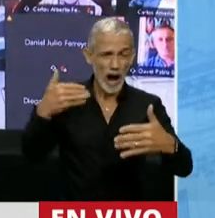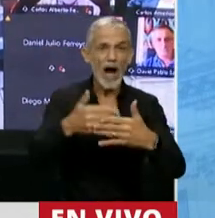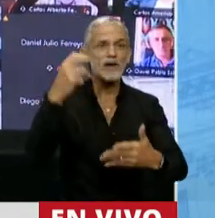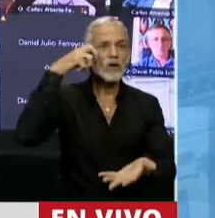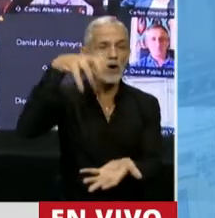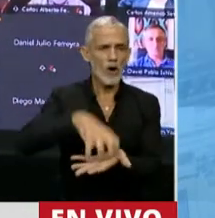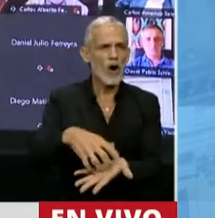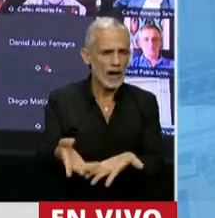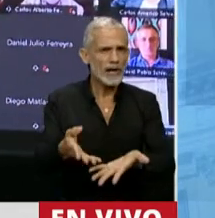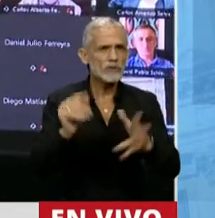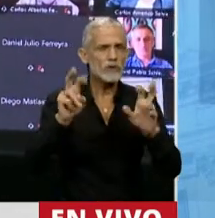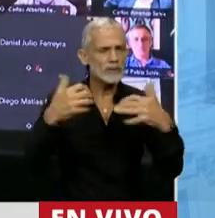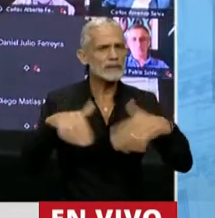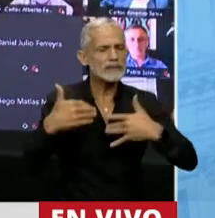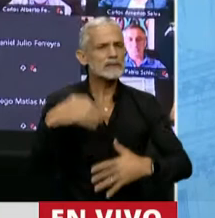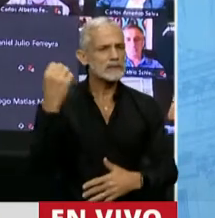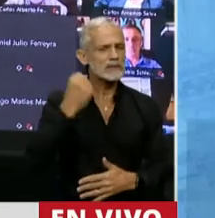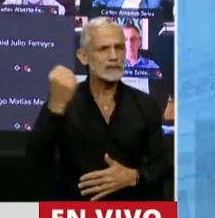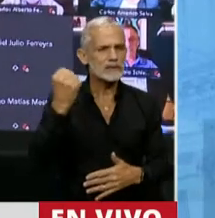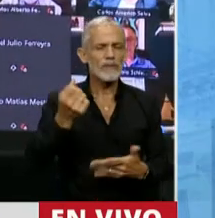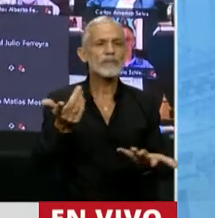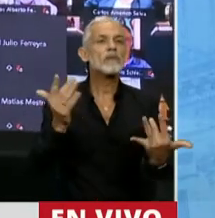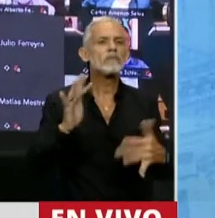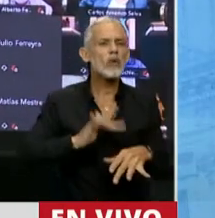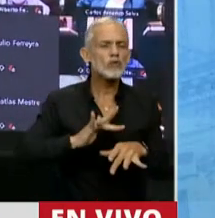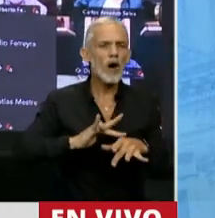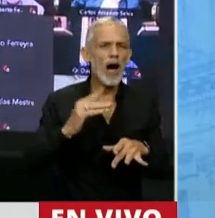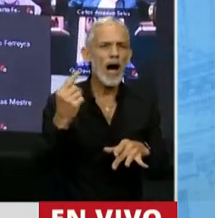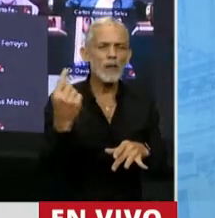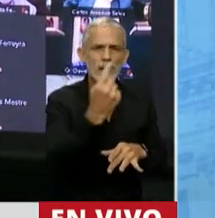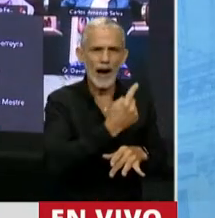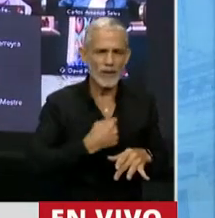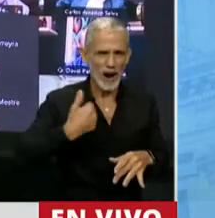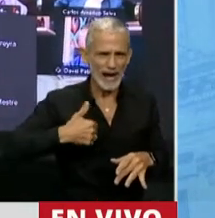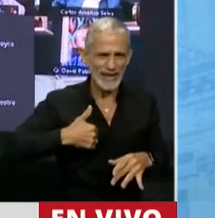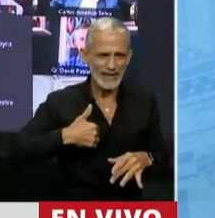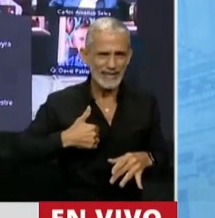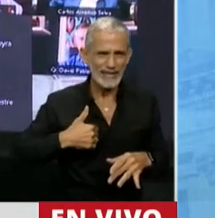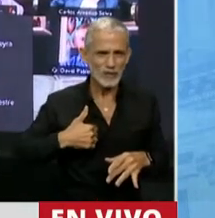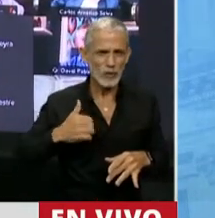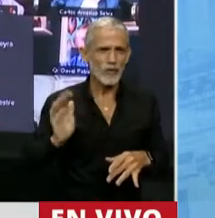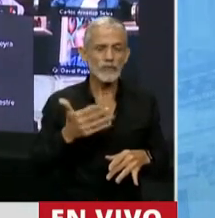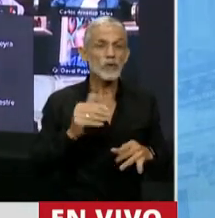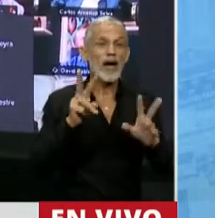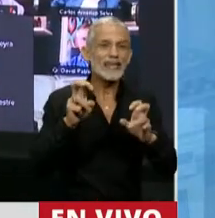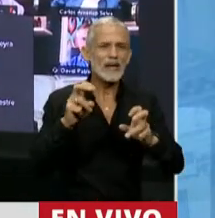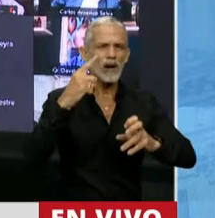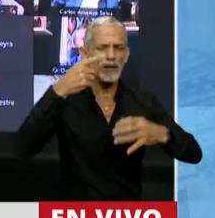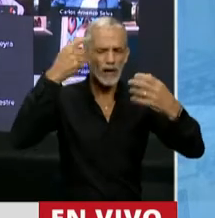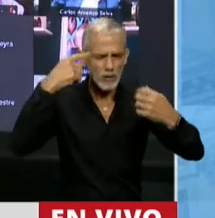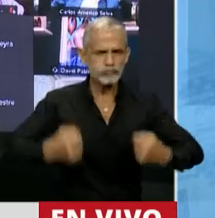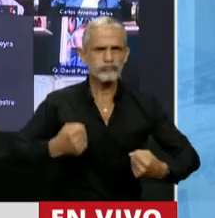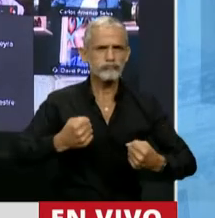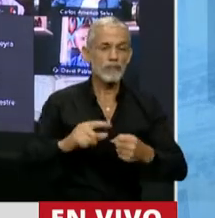este Congreso, uno de los temas que toca la fibra de cada argentino o argentina, temas de convicción y temas